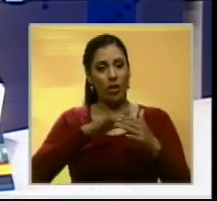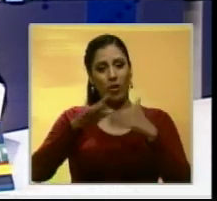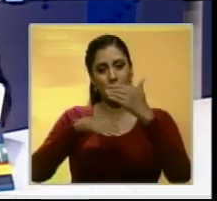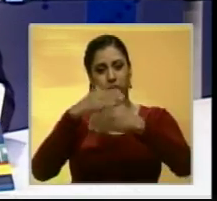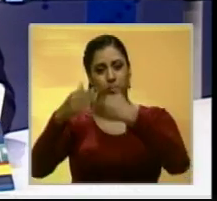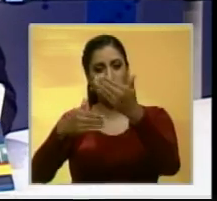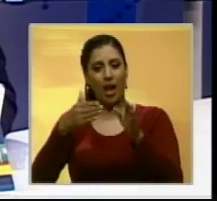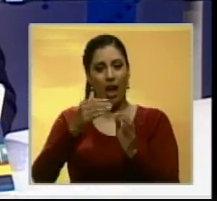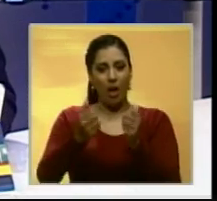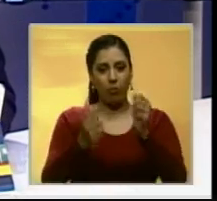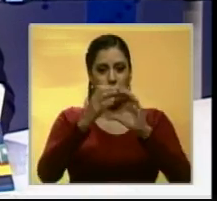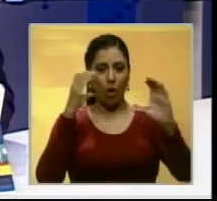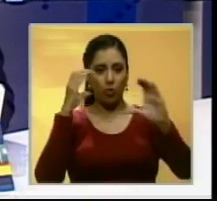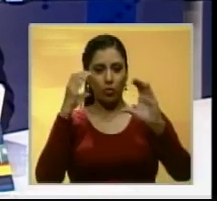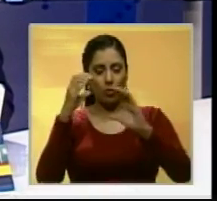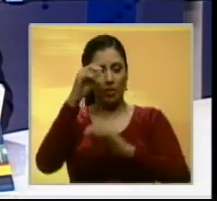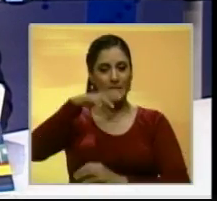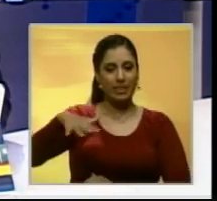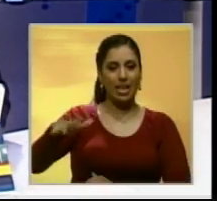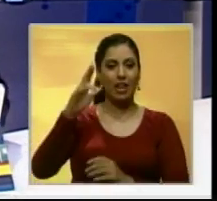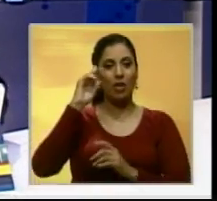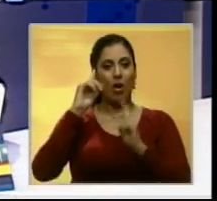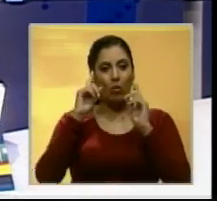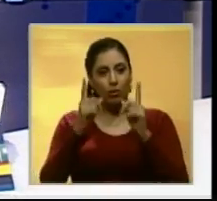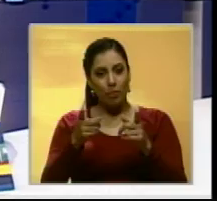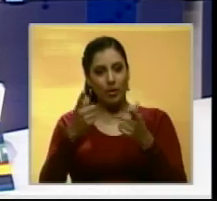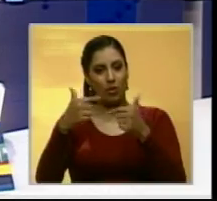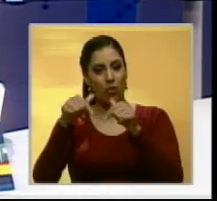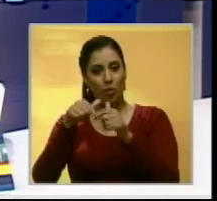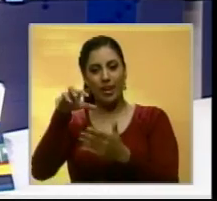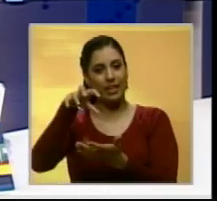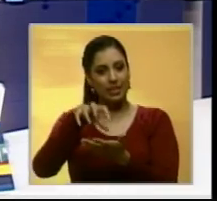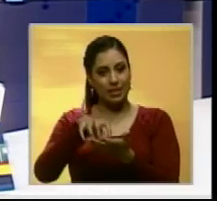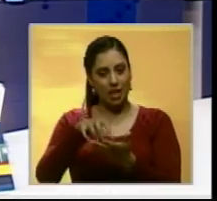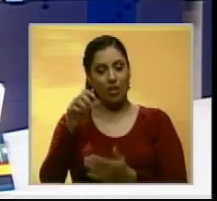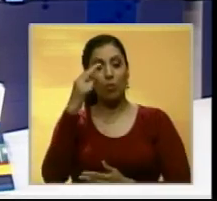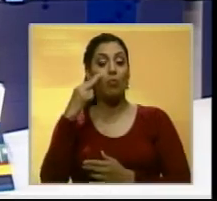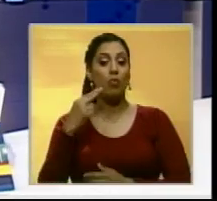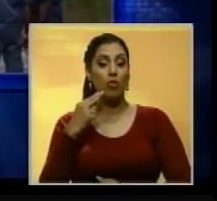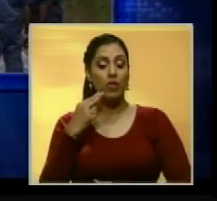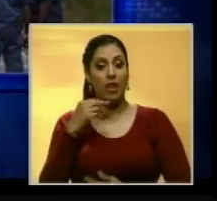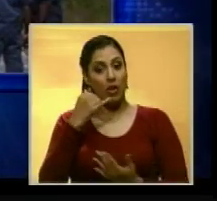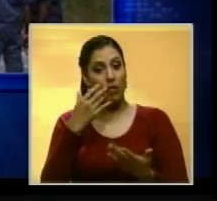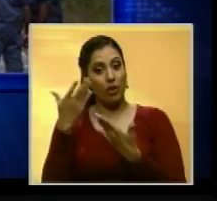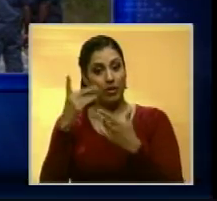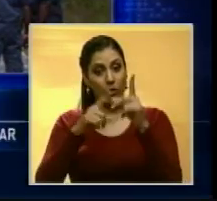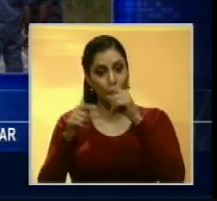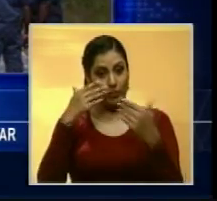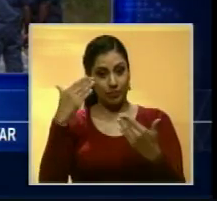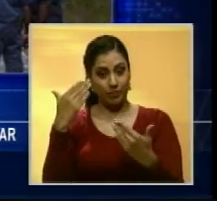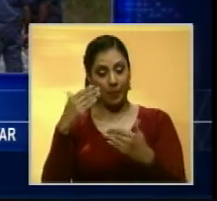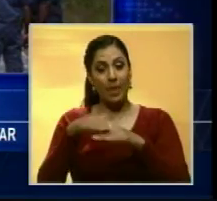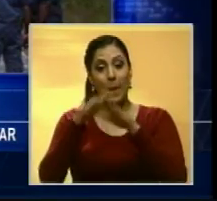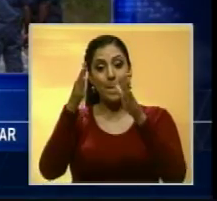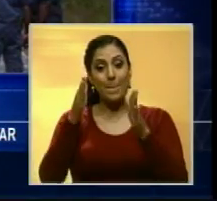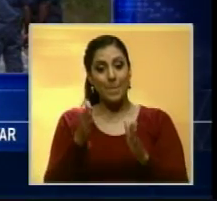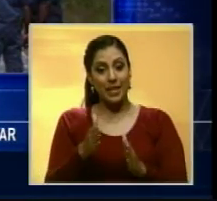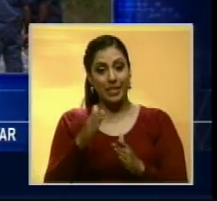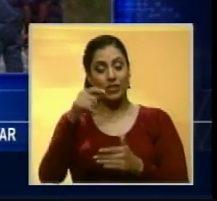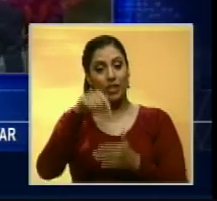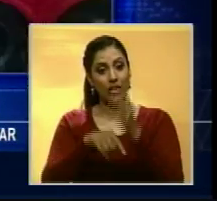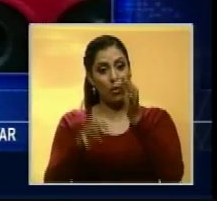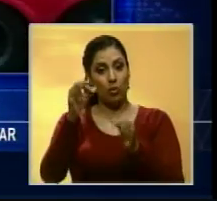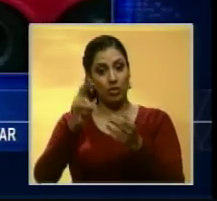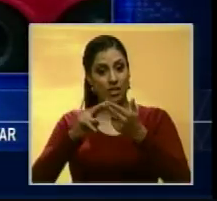un autobús de Expresos Los Llanos en la carretera Upata-Guasipati, en el estado Bolívar. A través de su cuenta en Twitter, el ministro de